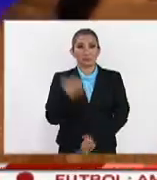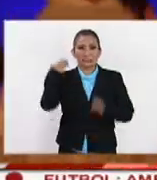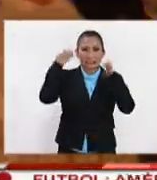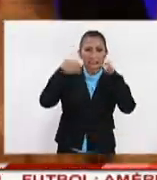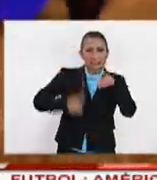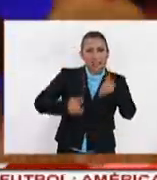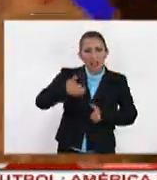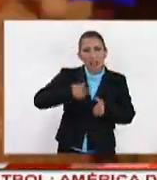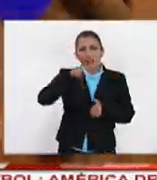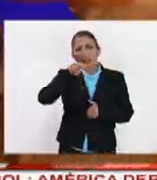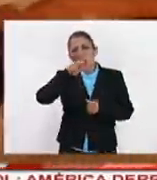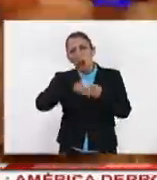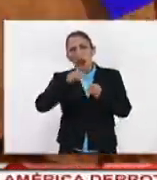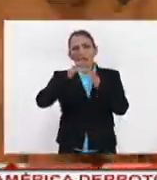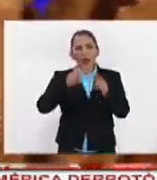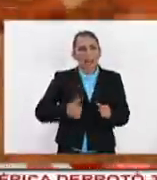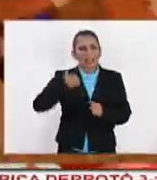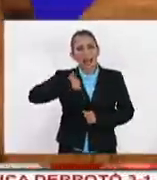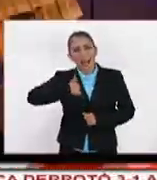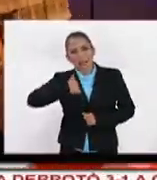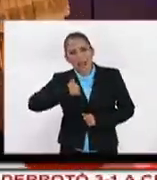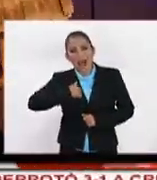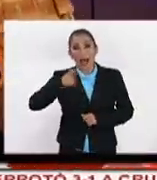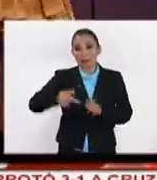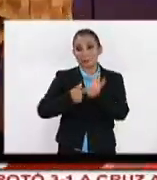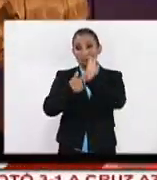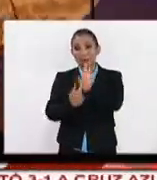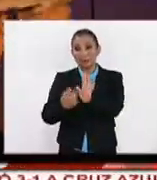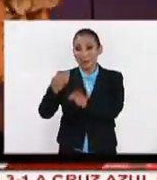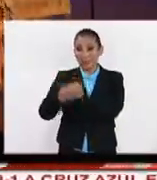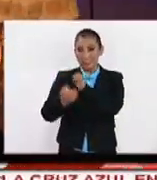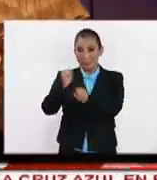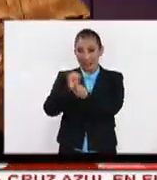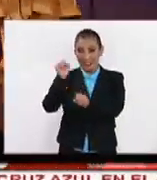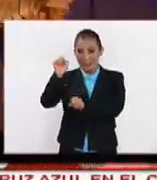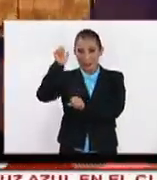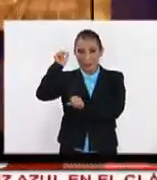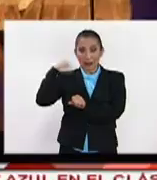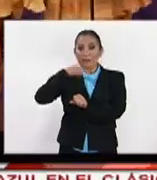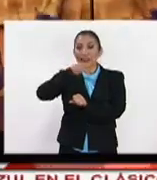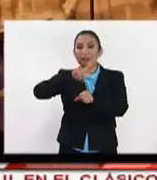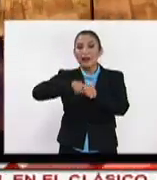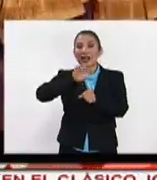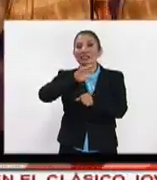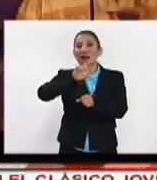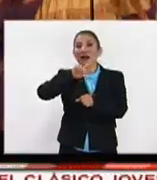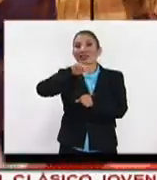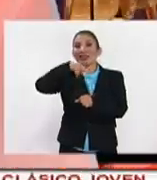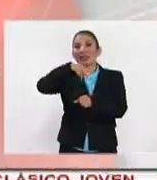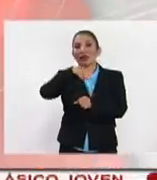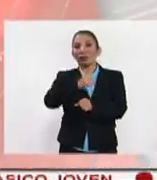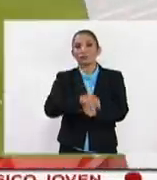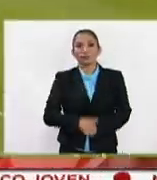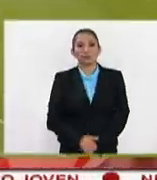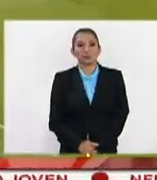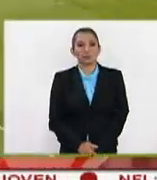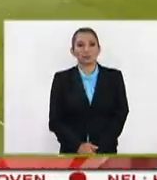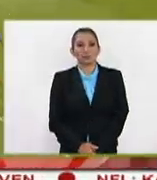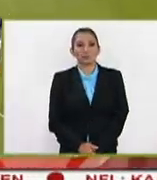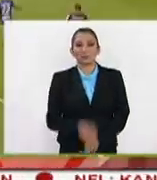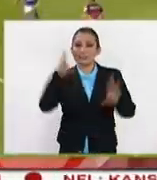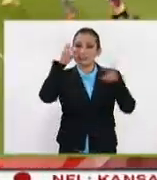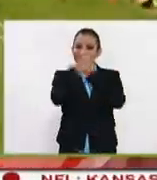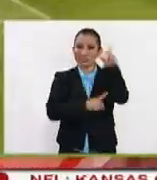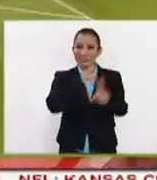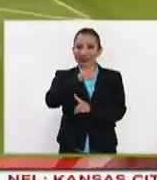Espectáculos de Taiwán, Eslovaquia, Francia y Canadá se presentaron este fin de semana en el Festival Cervantino. Y en